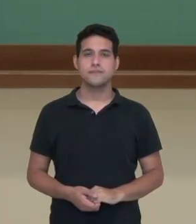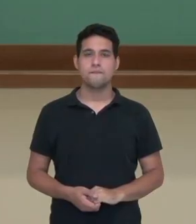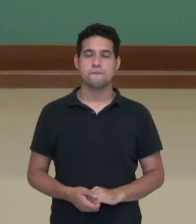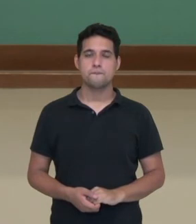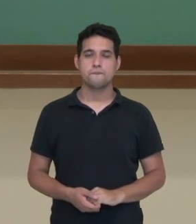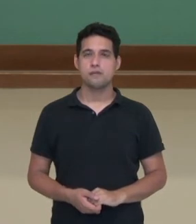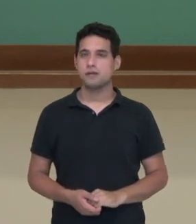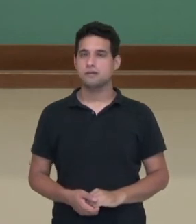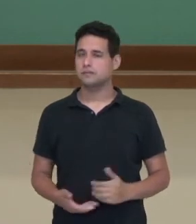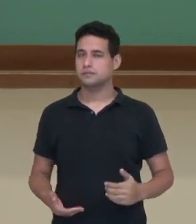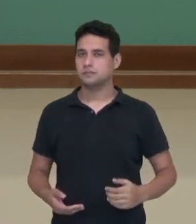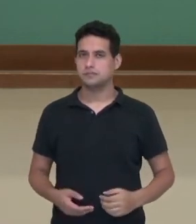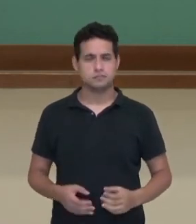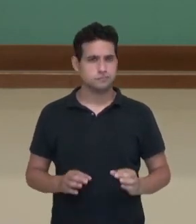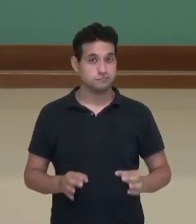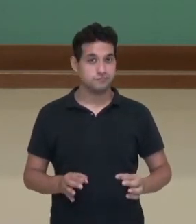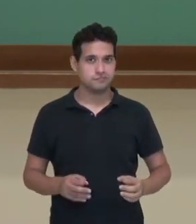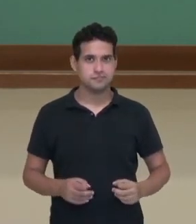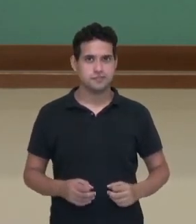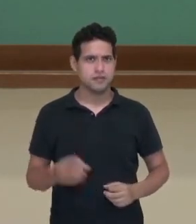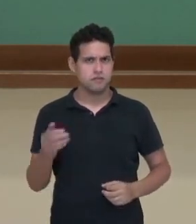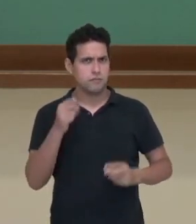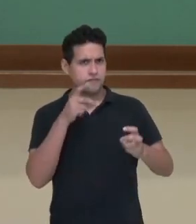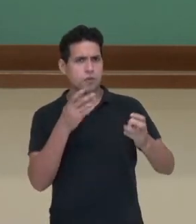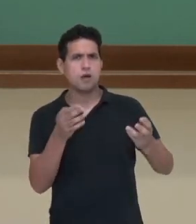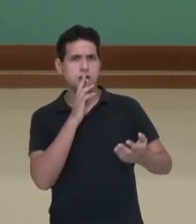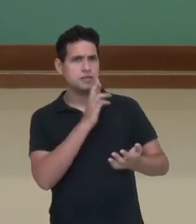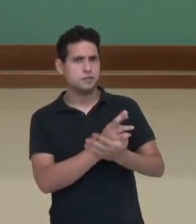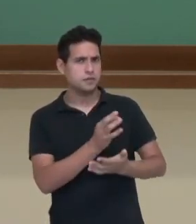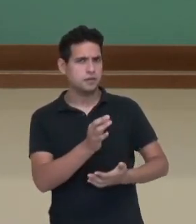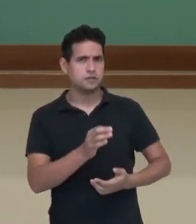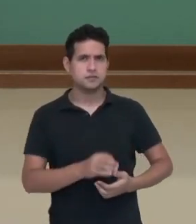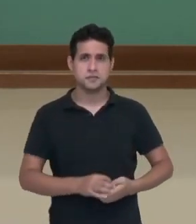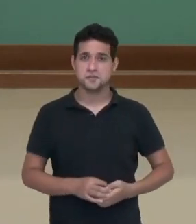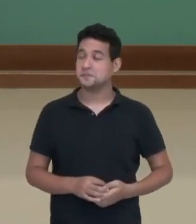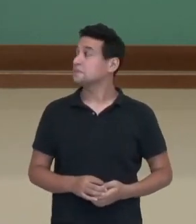E aí, tranquilos? Vamos ver a resposta?